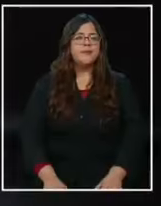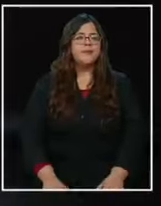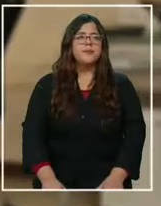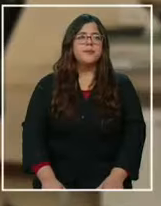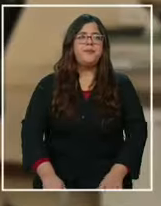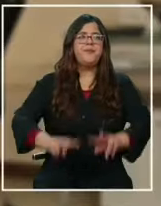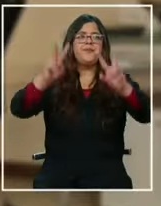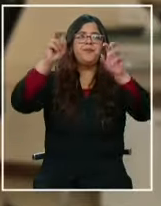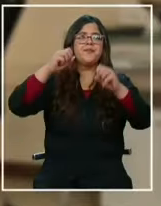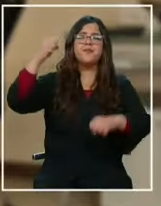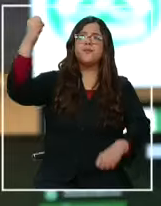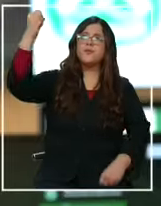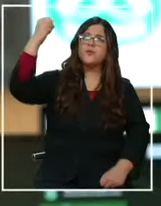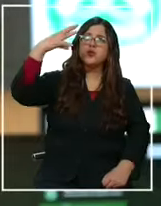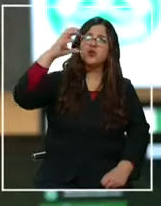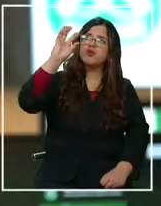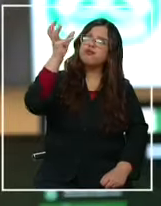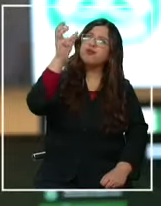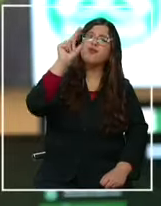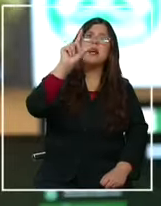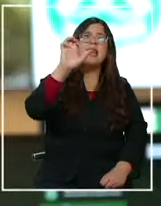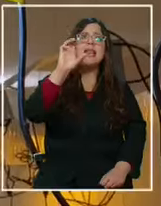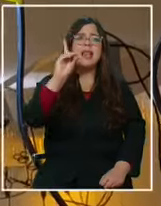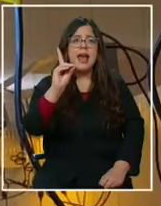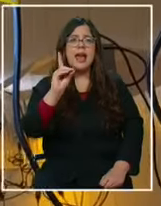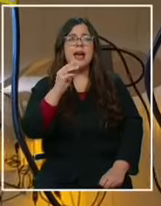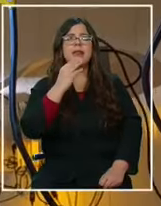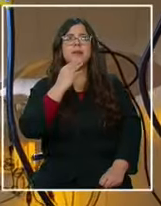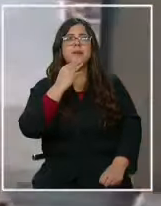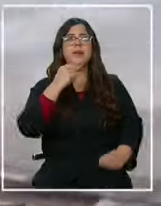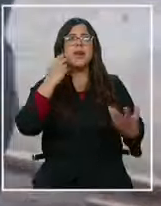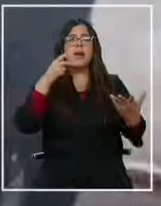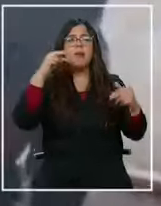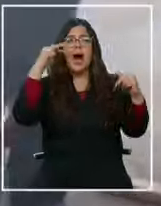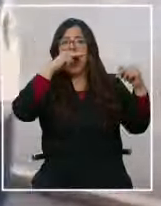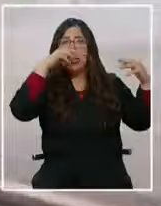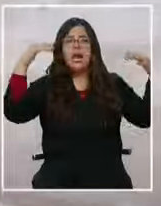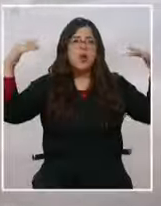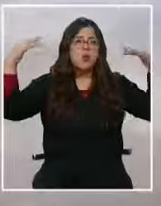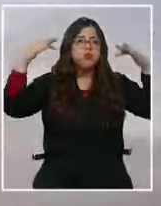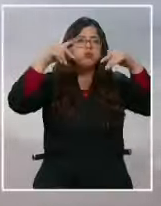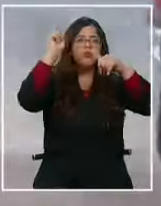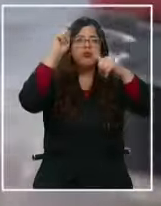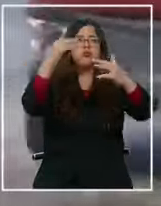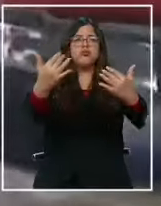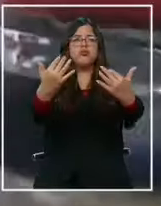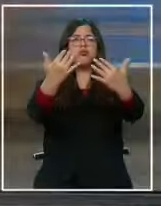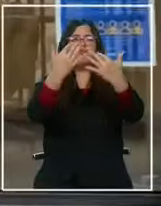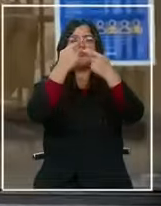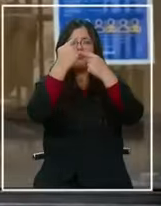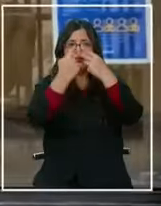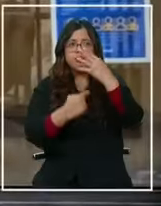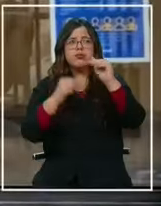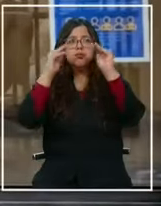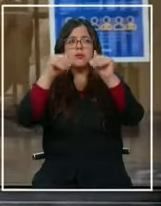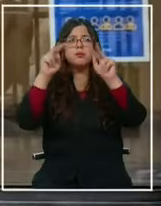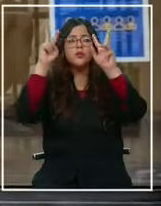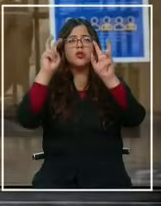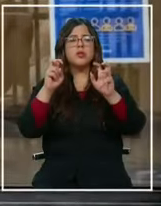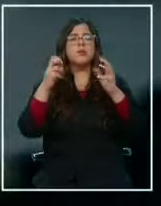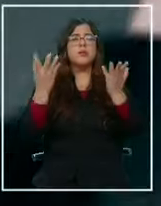Luces LED, gran cantidad de fertilizantes, extractores de aire. El mismo sello de agua de la